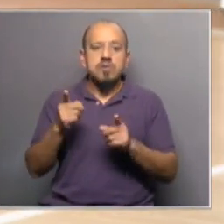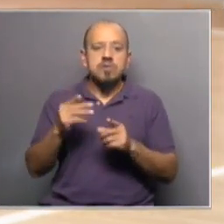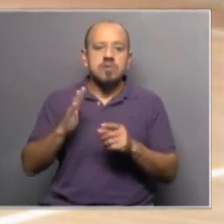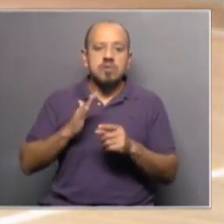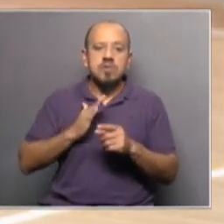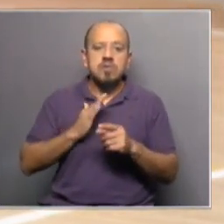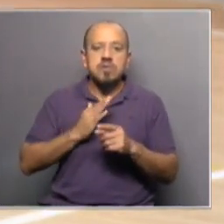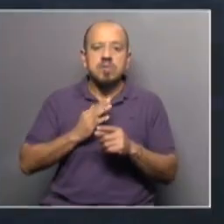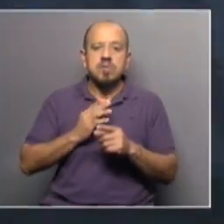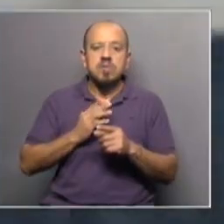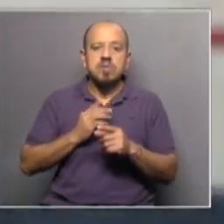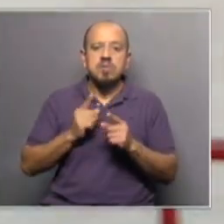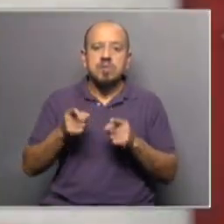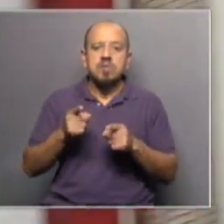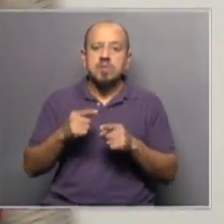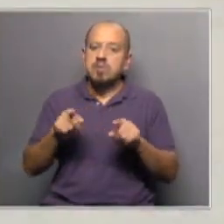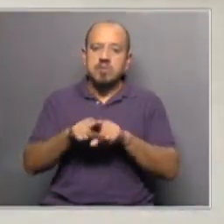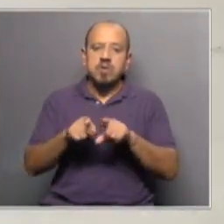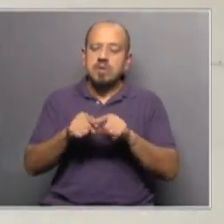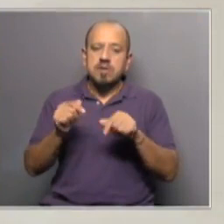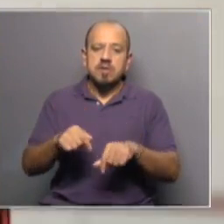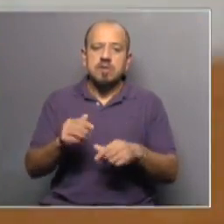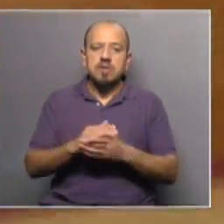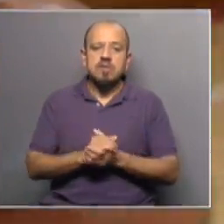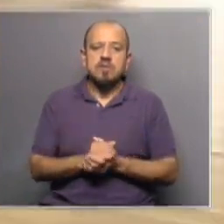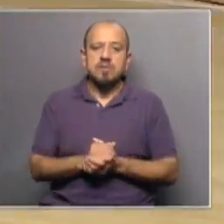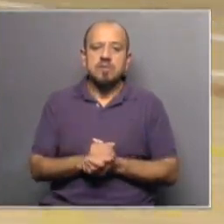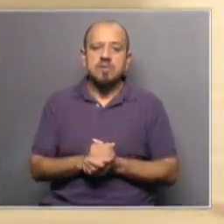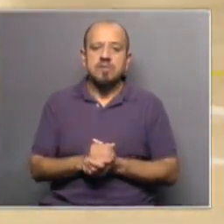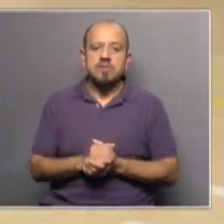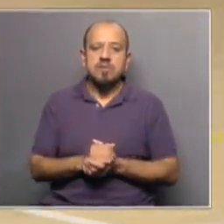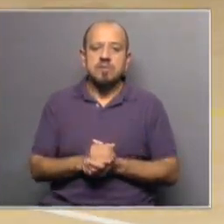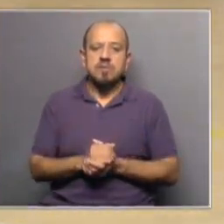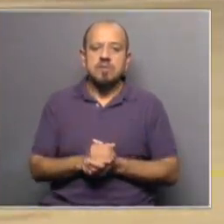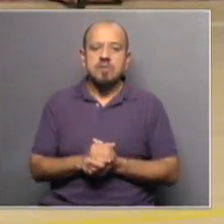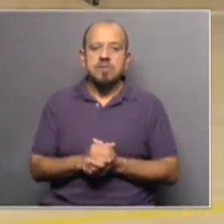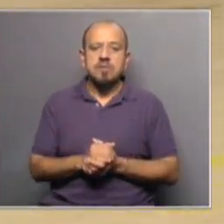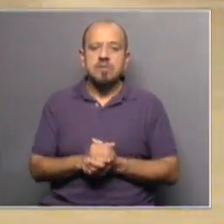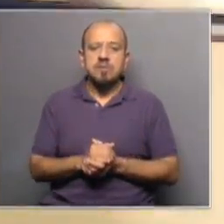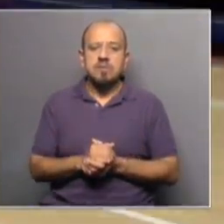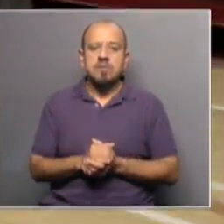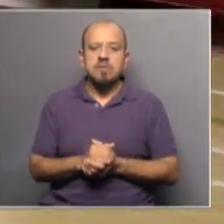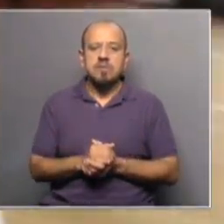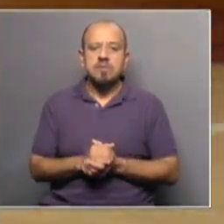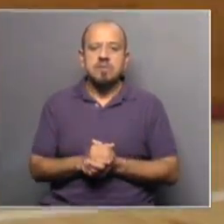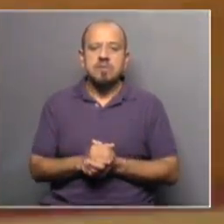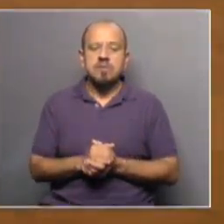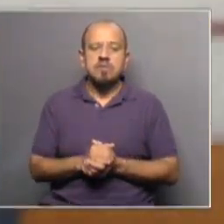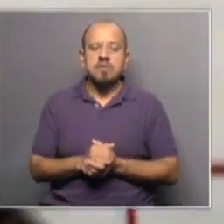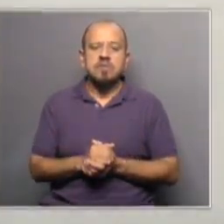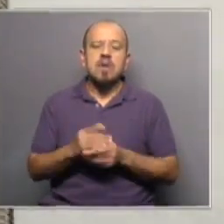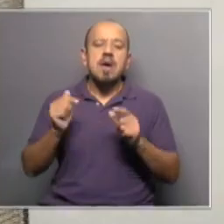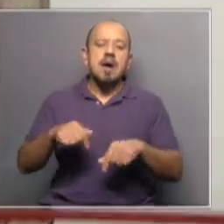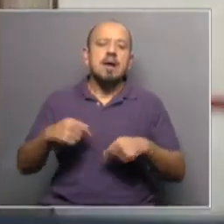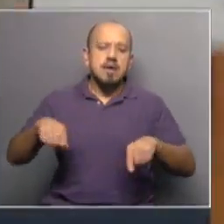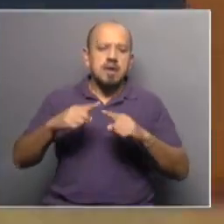una más acá y que está, eso. ¿Es un lugar de encuentro el club? Sí. Es un